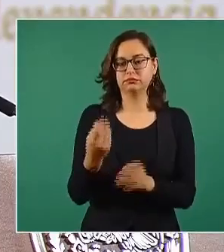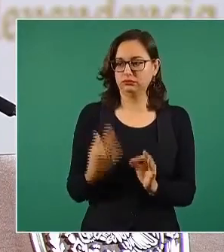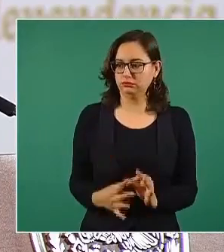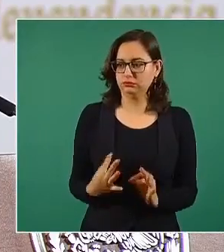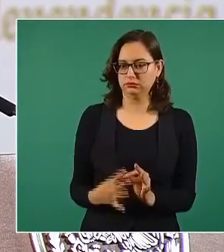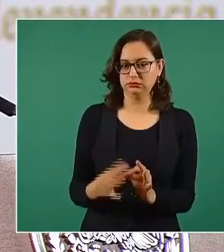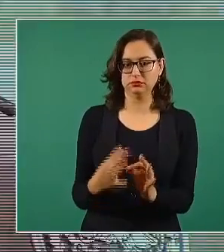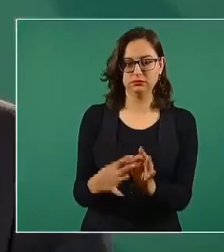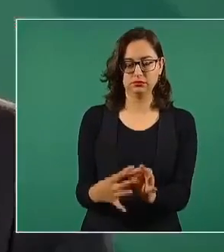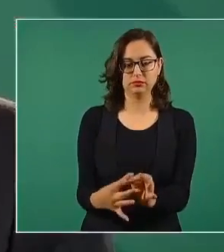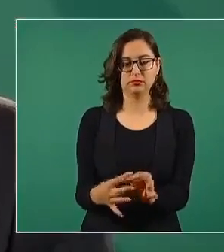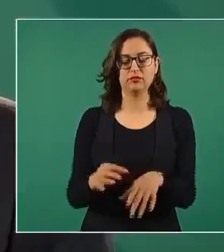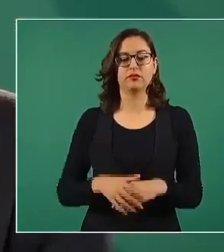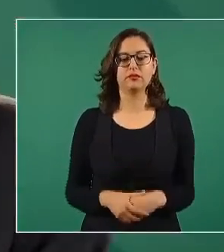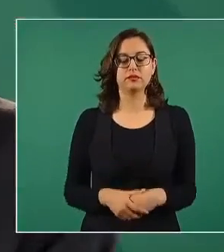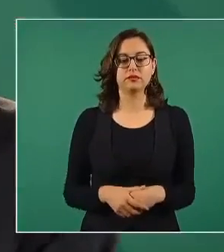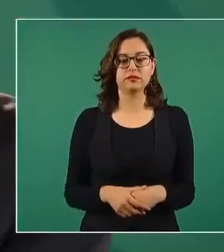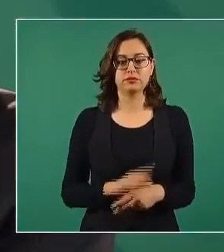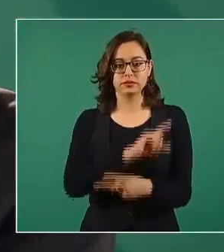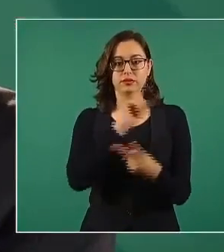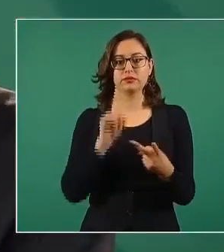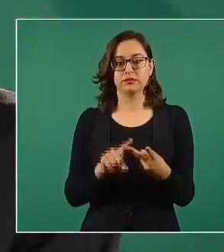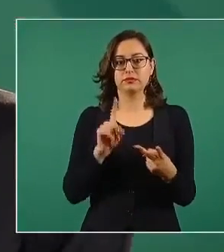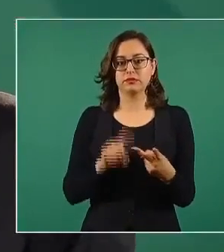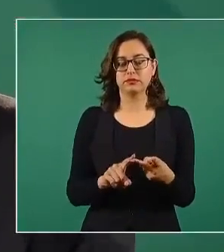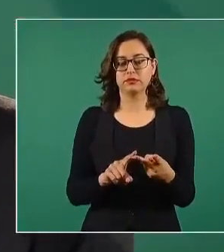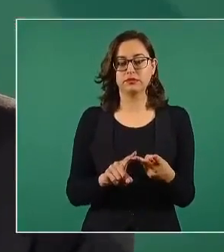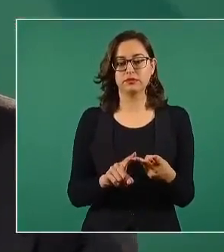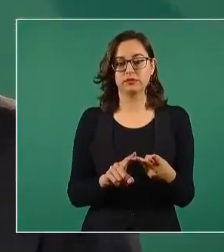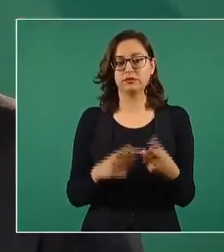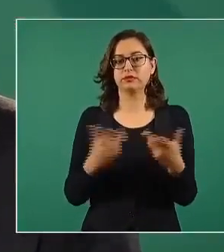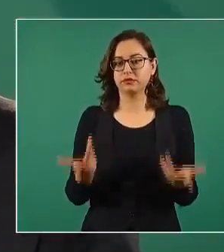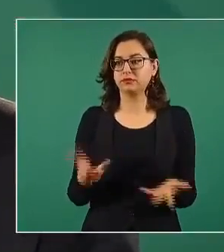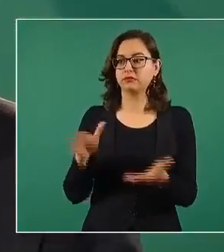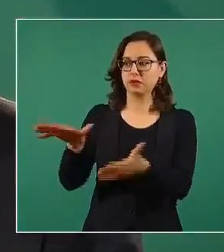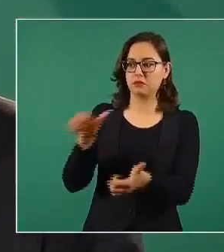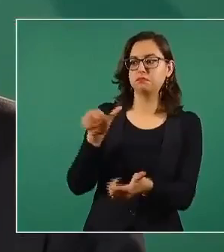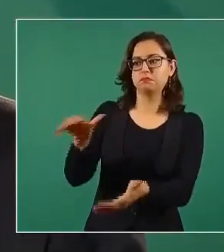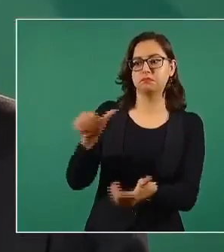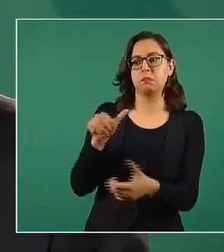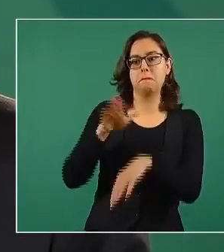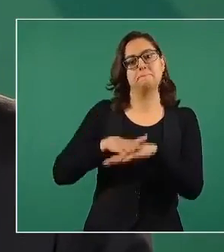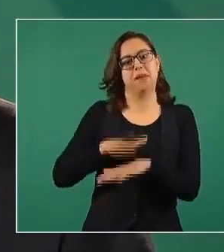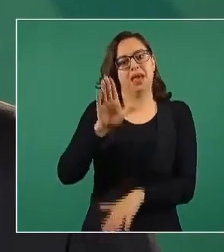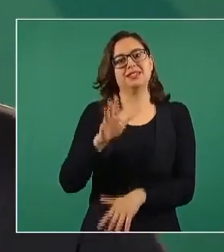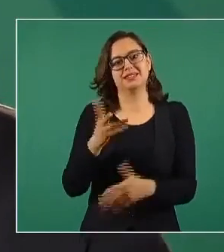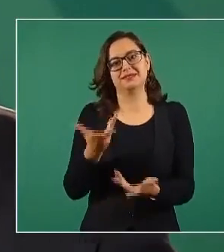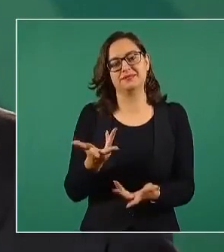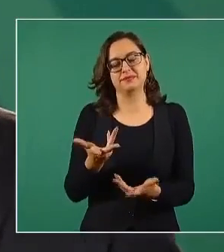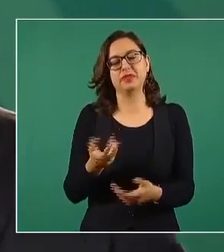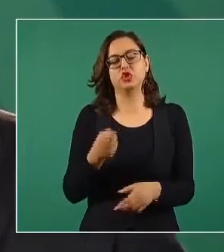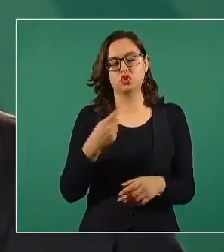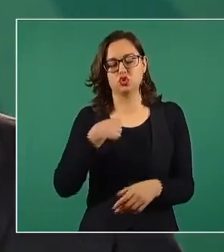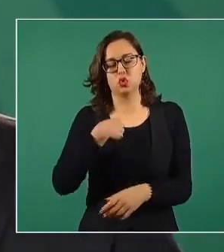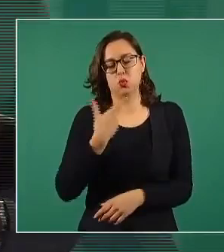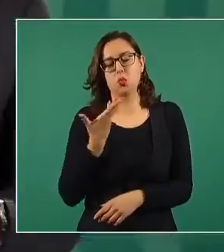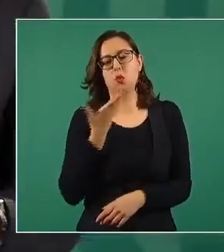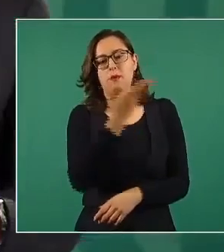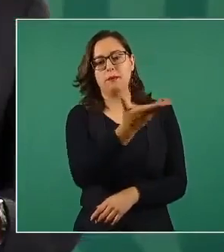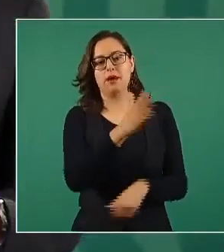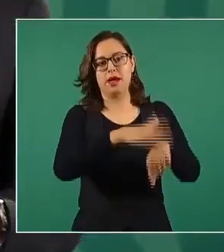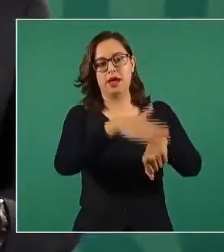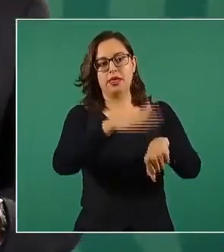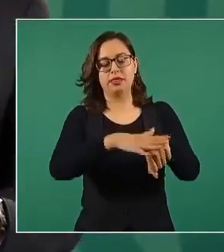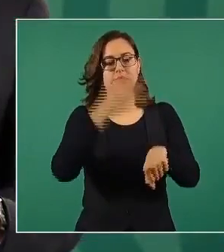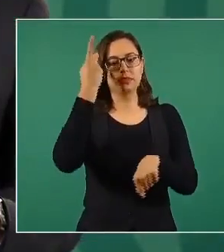cumplir con sus obligaciones, y también eso va a significar más ingresos. Entonces le vamos a pedir a